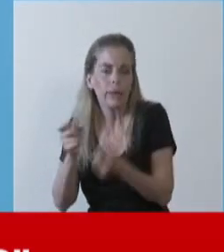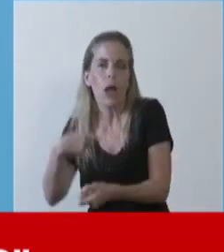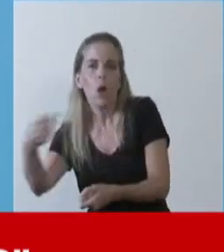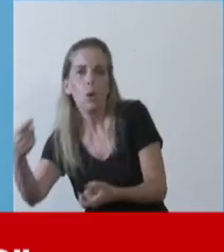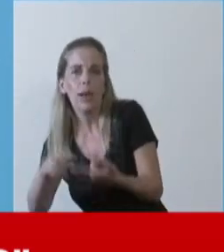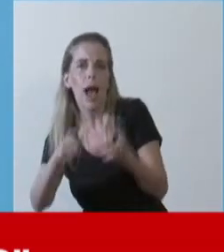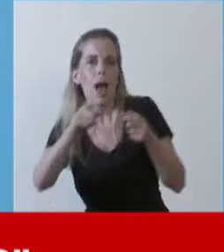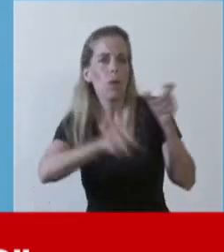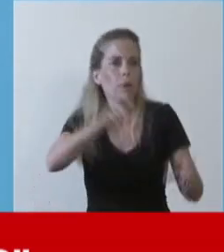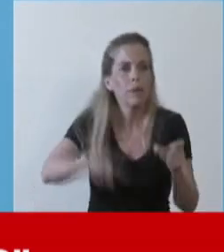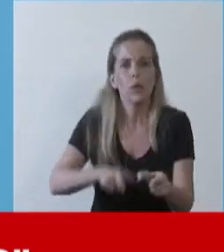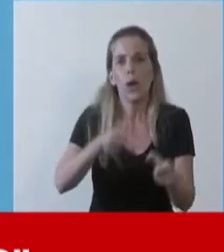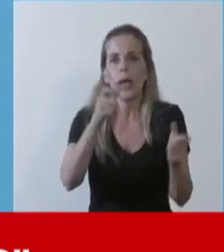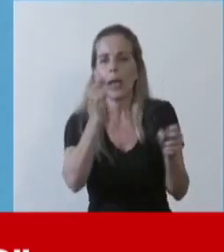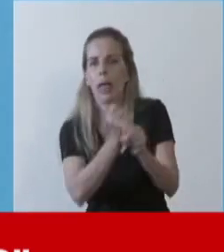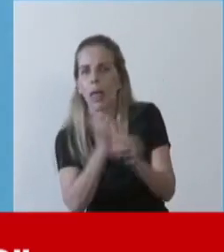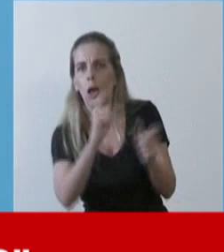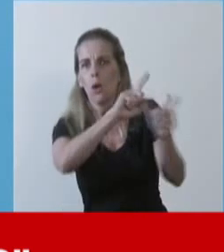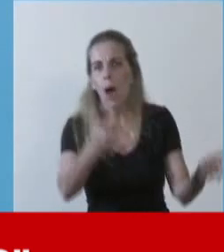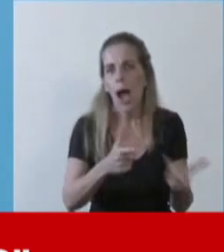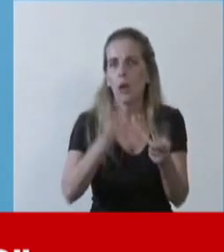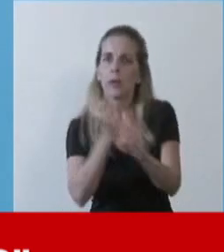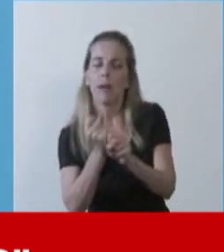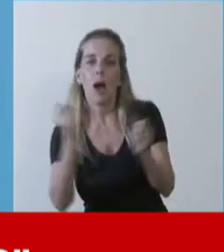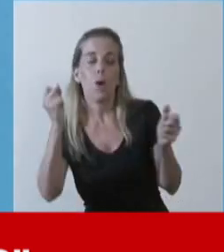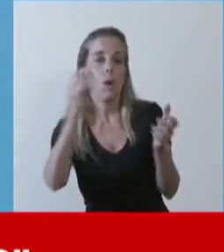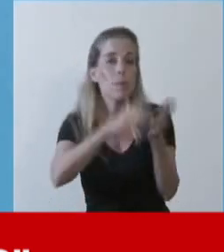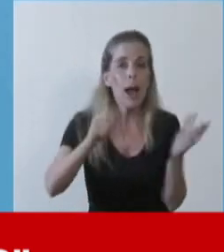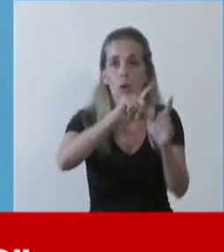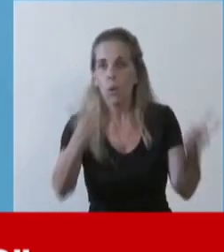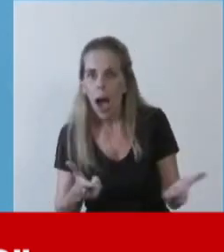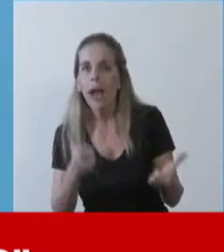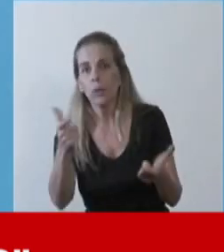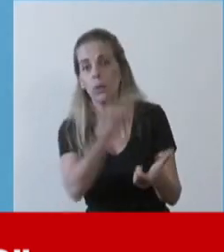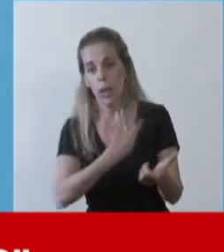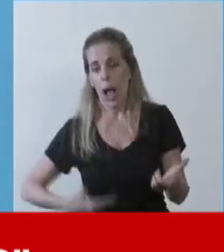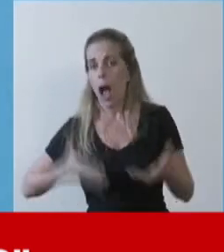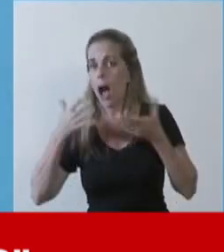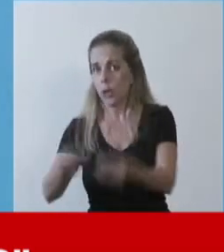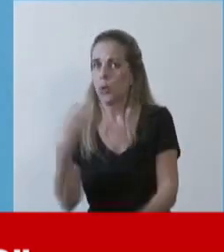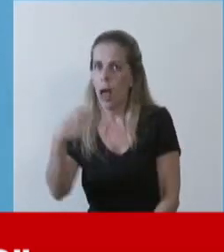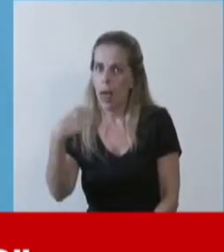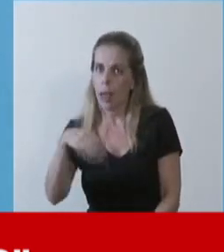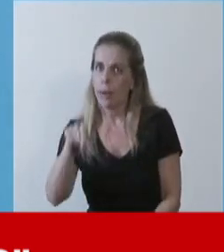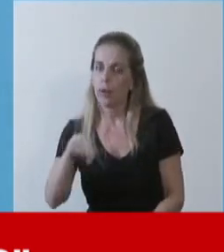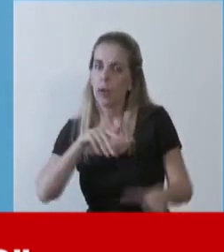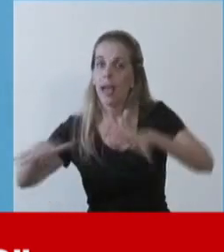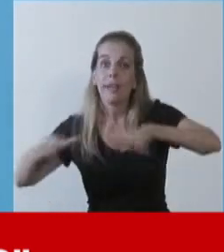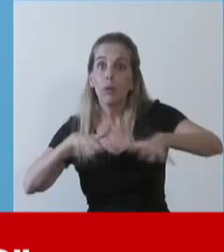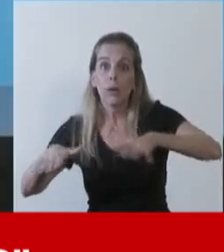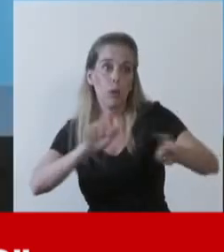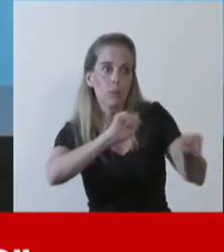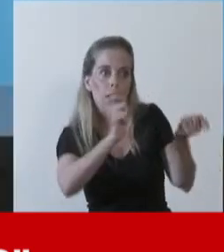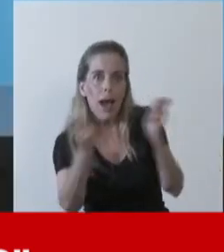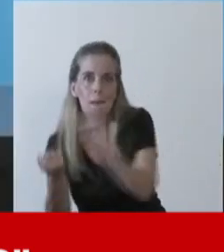este momento y en estas circunstancias un apoyo por parte del Estado, y por supuesto esta es una situación dinámica, iremos evaluando